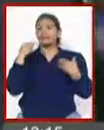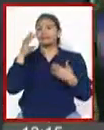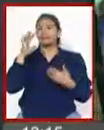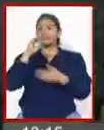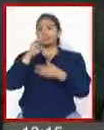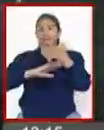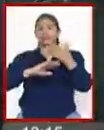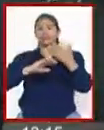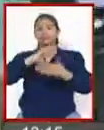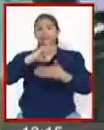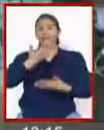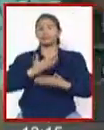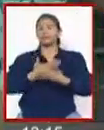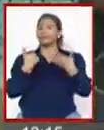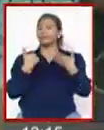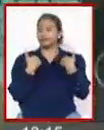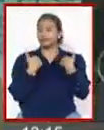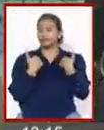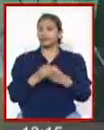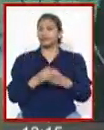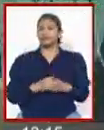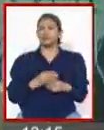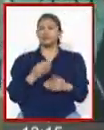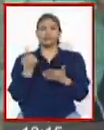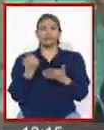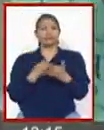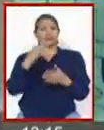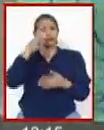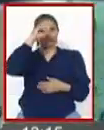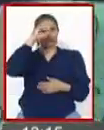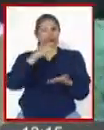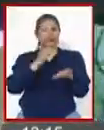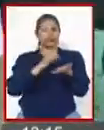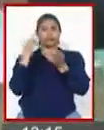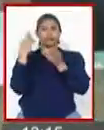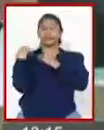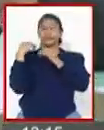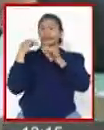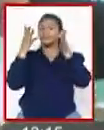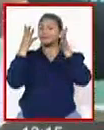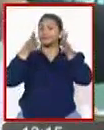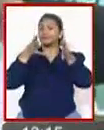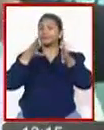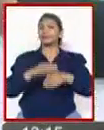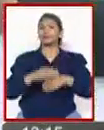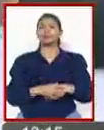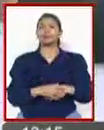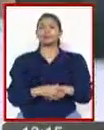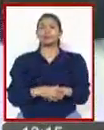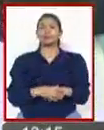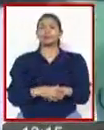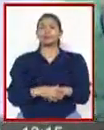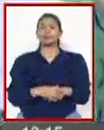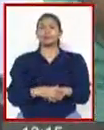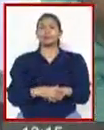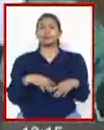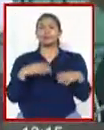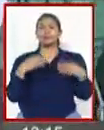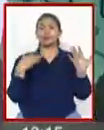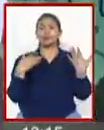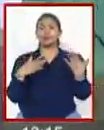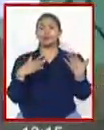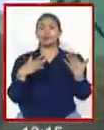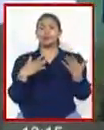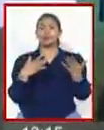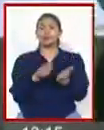8 hijos y usted sabe que a veces los hombres son irresponsables, se van y lo dejan a uno. Y bueno, yo